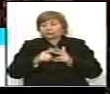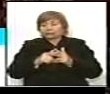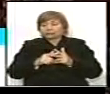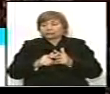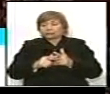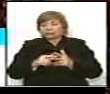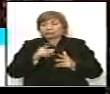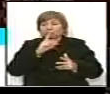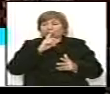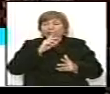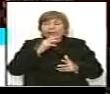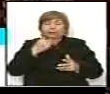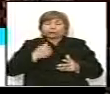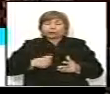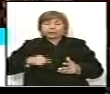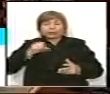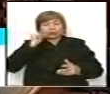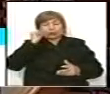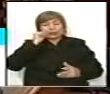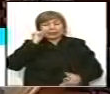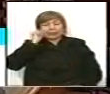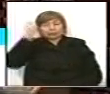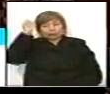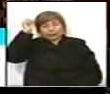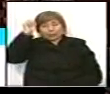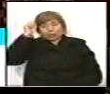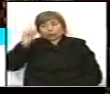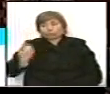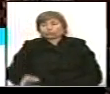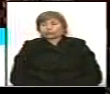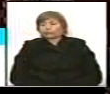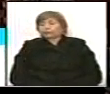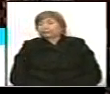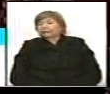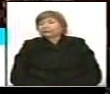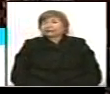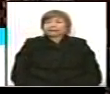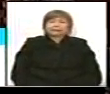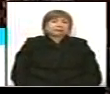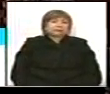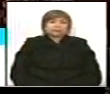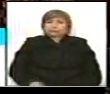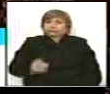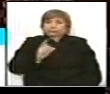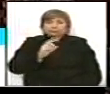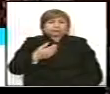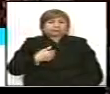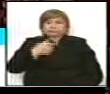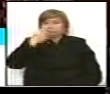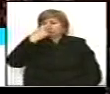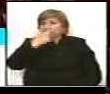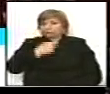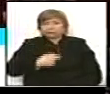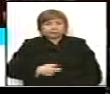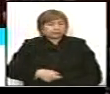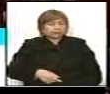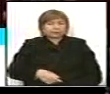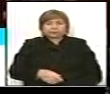para los papás o los sobrinos o las sobrinas. Y no había deseos personales.